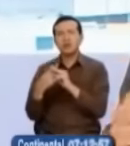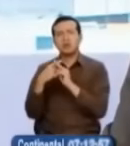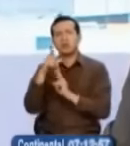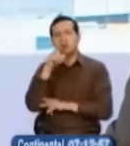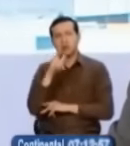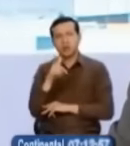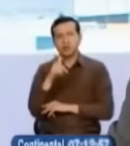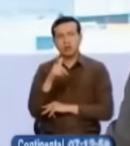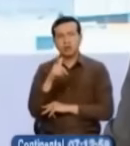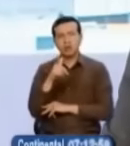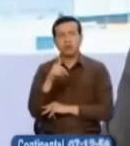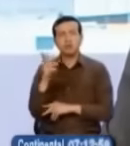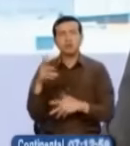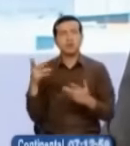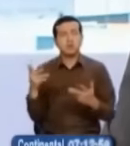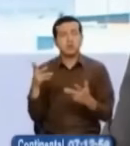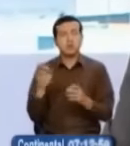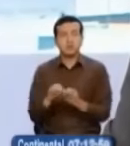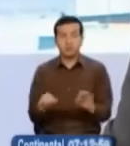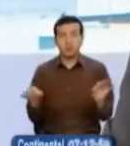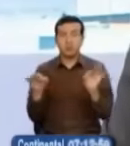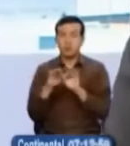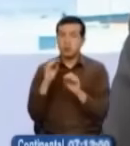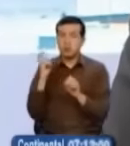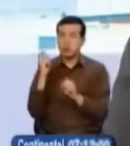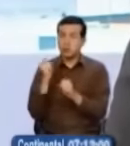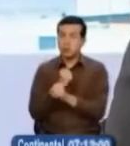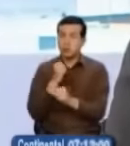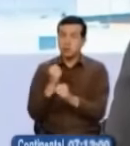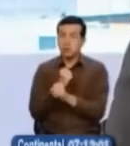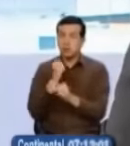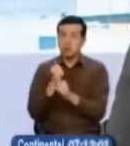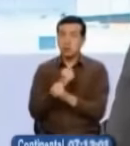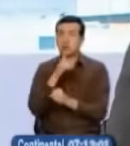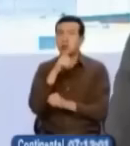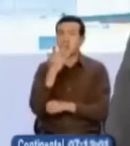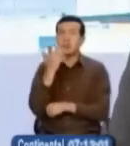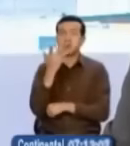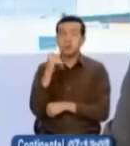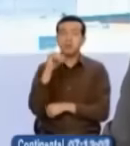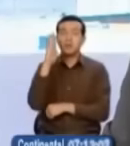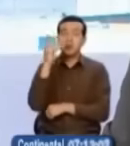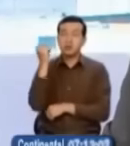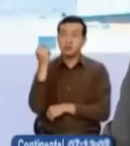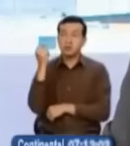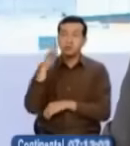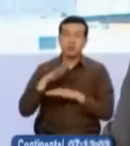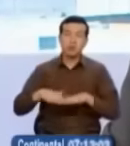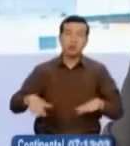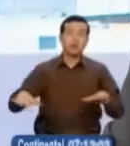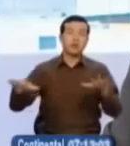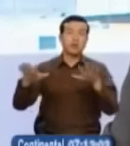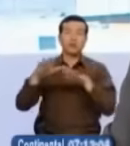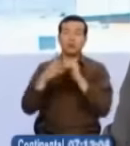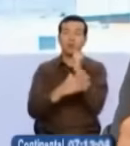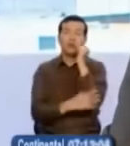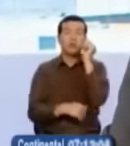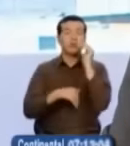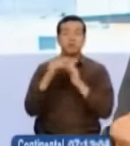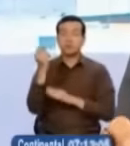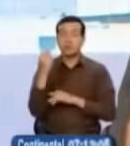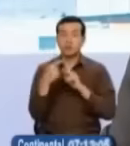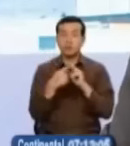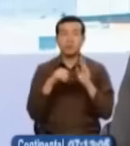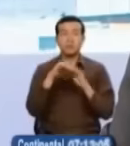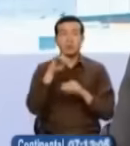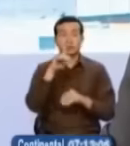una de las respuestas que hay que trabajar. ¿Quiénes financian más los territorios que tienen mayor pobreza, en donde hay